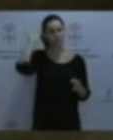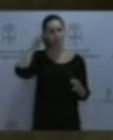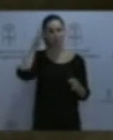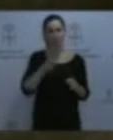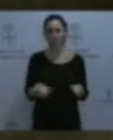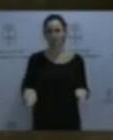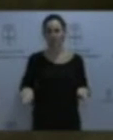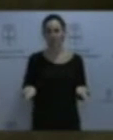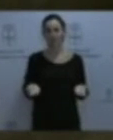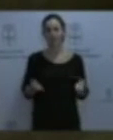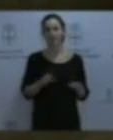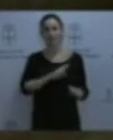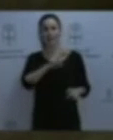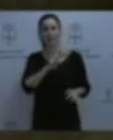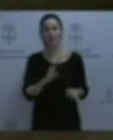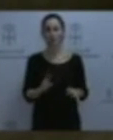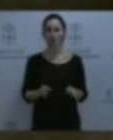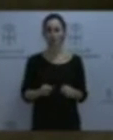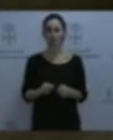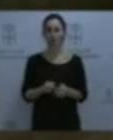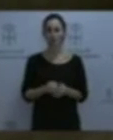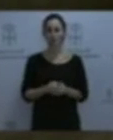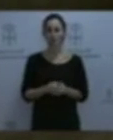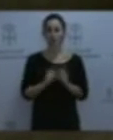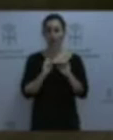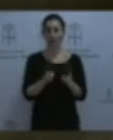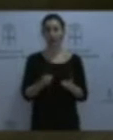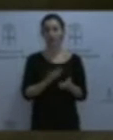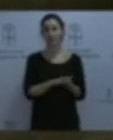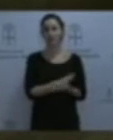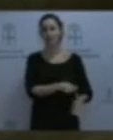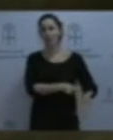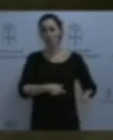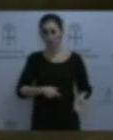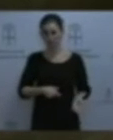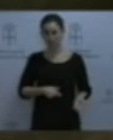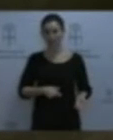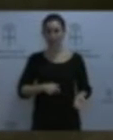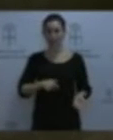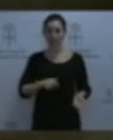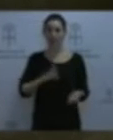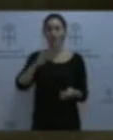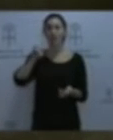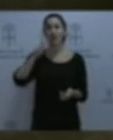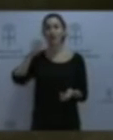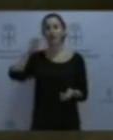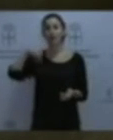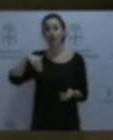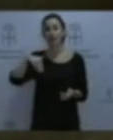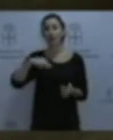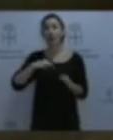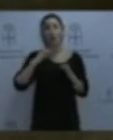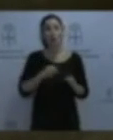caso. Creencias religiosas, en el caso de la costilla de Adán, creencias basadas en el